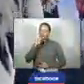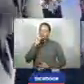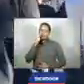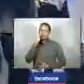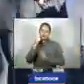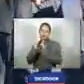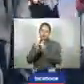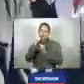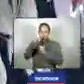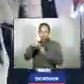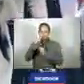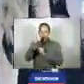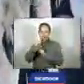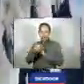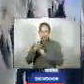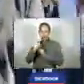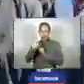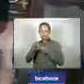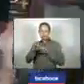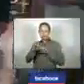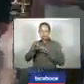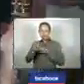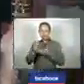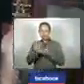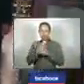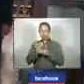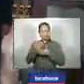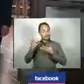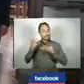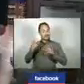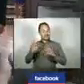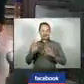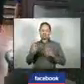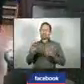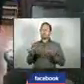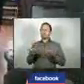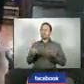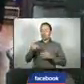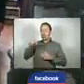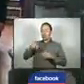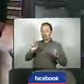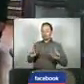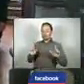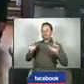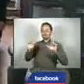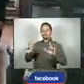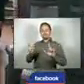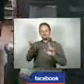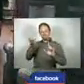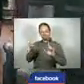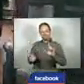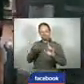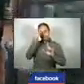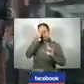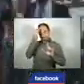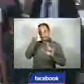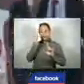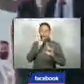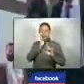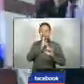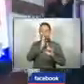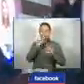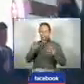padres, este día cumplió un paso más en sus estudios académicos, pues recibía el título que la acredita como bachiller.